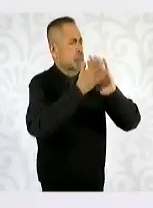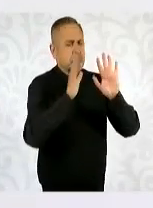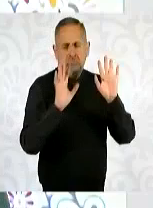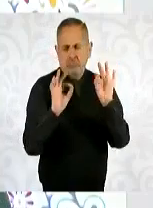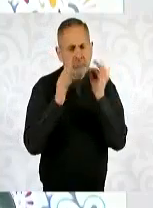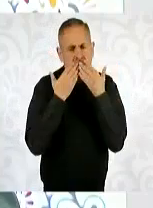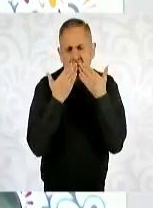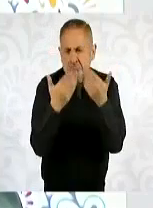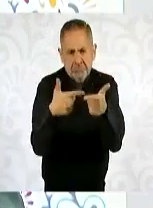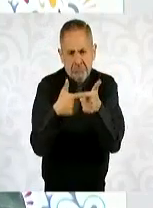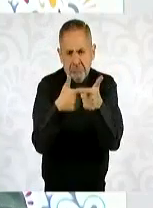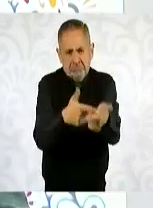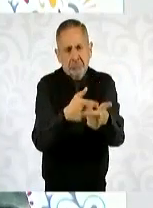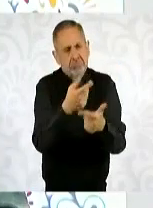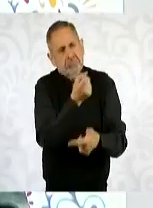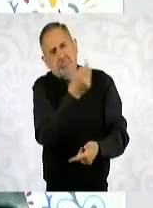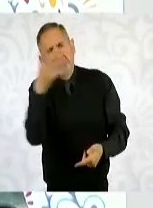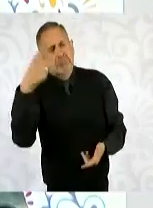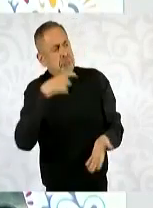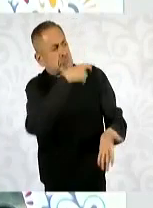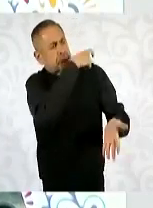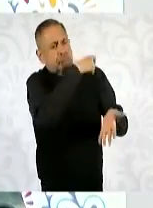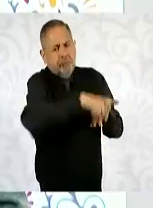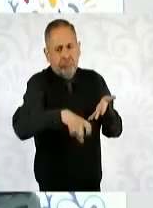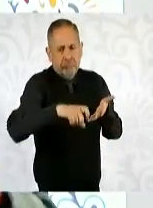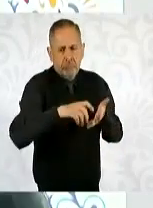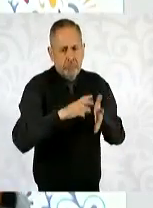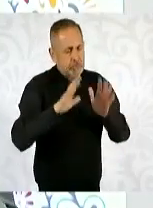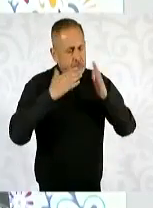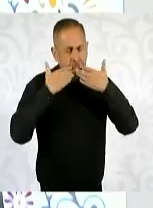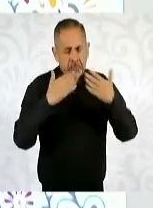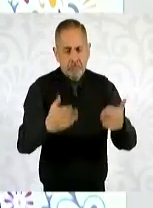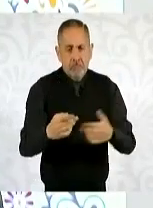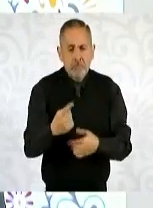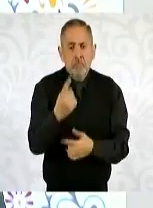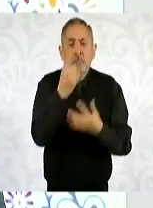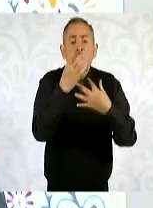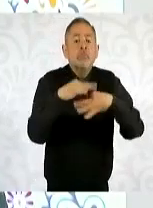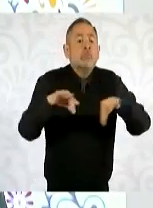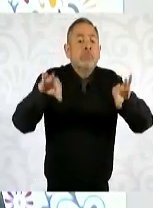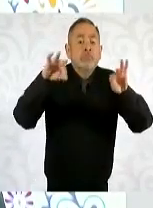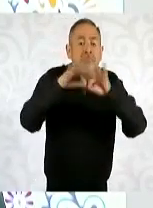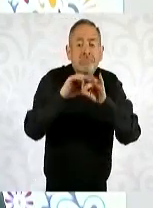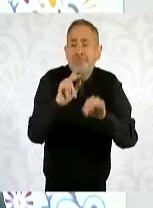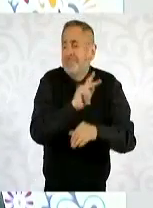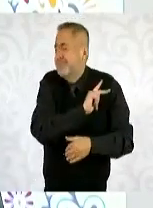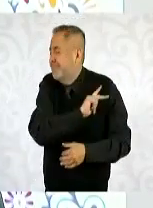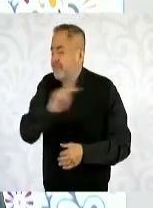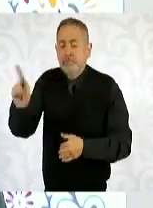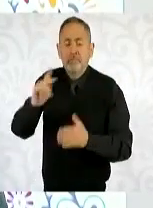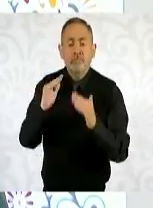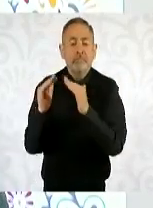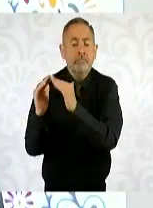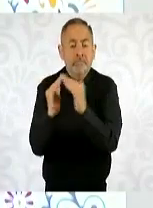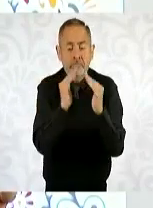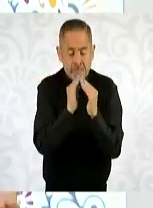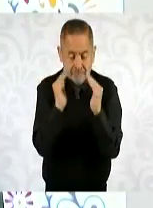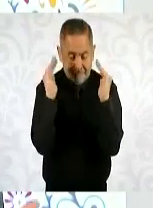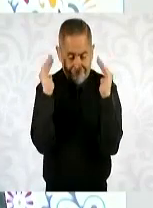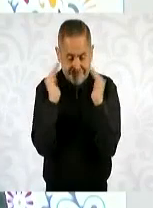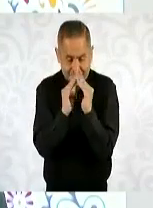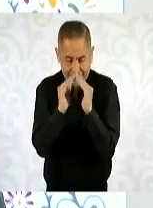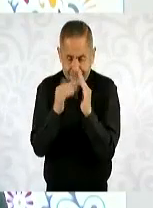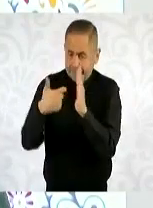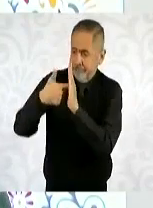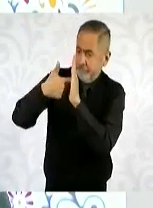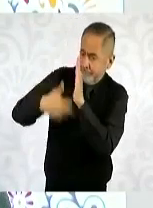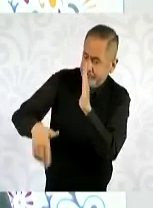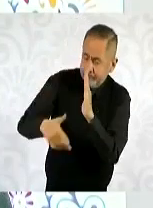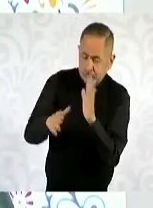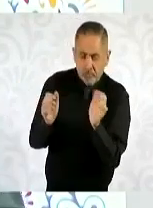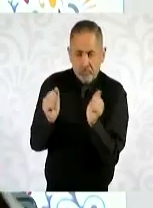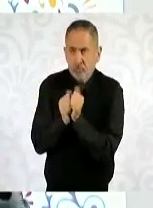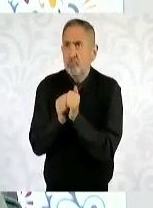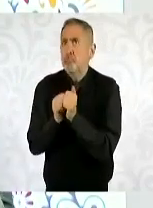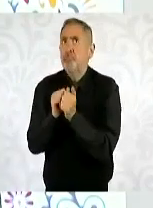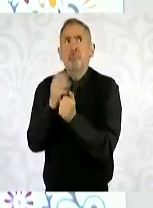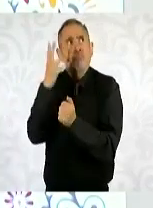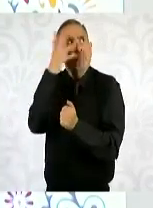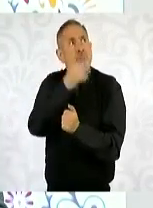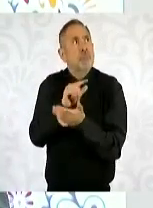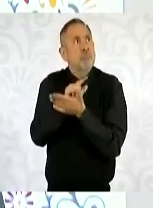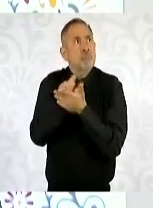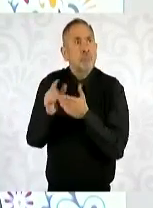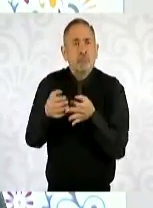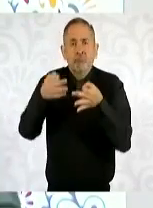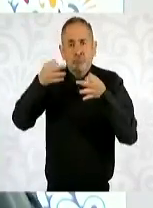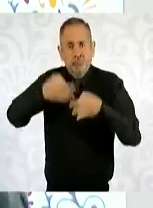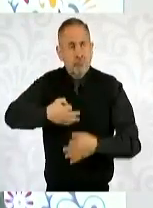seguir. Lo que queremos es que haya acceso a la vivienda barata, digamos, que podamos acceder